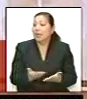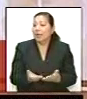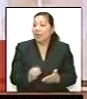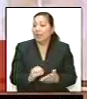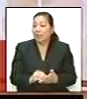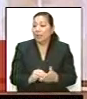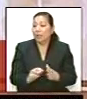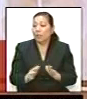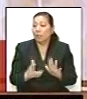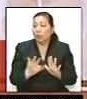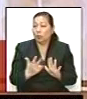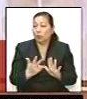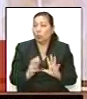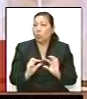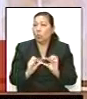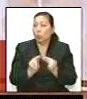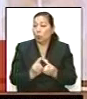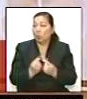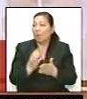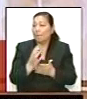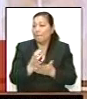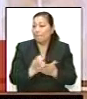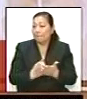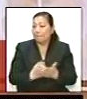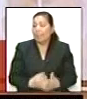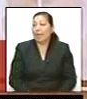20, 18 grupos más o menos. Menos de eso